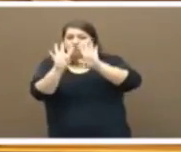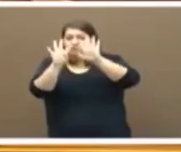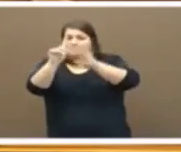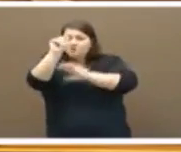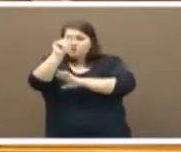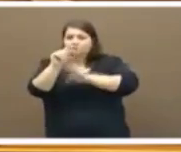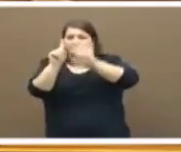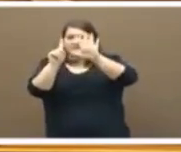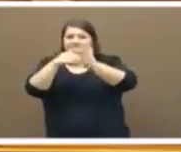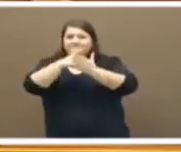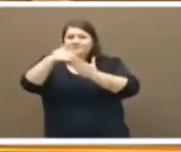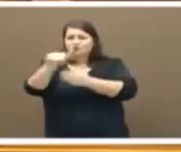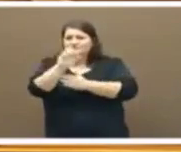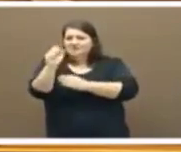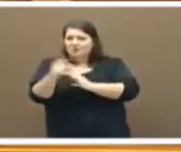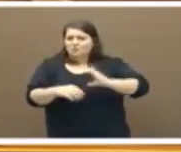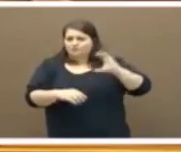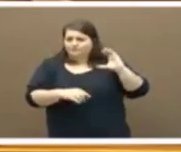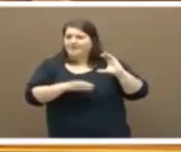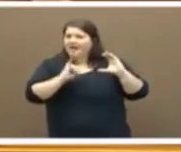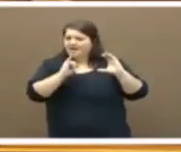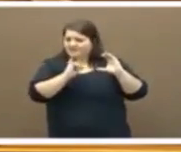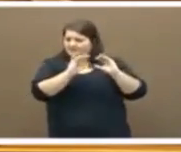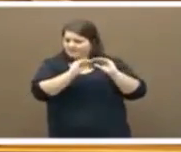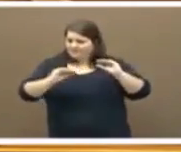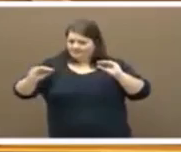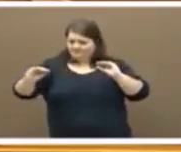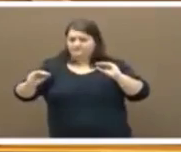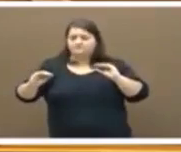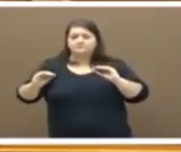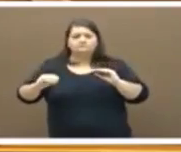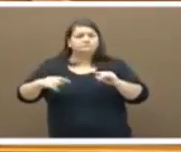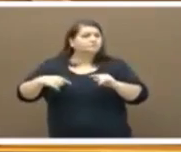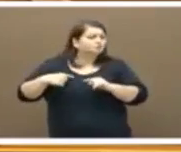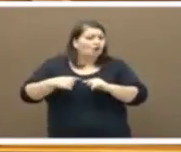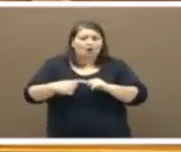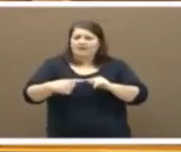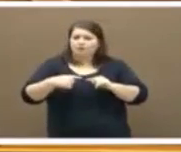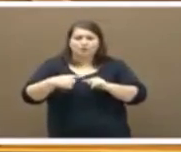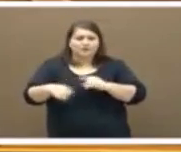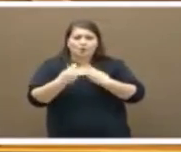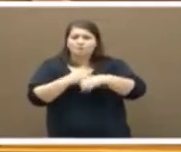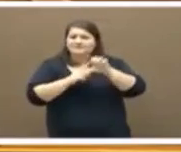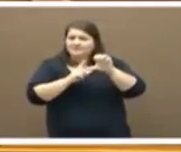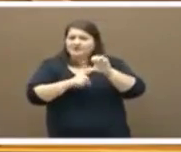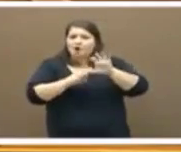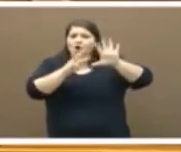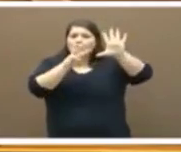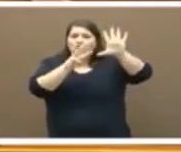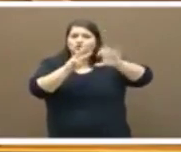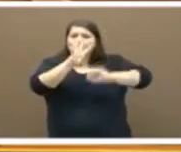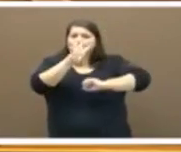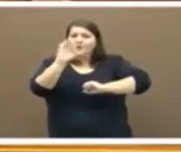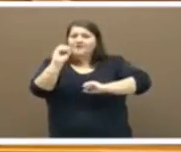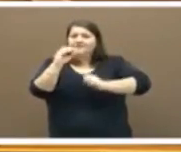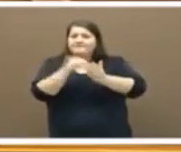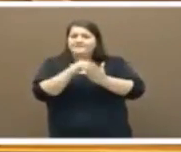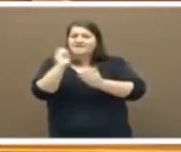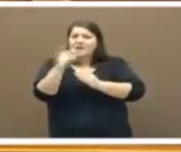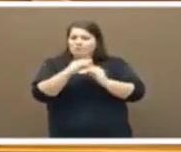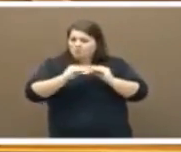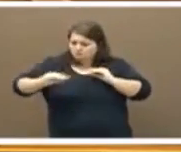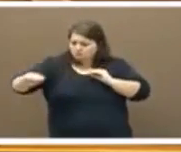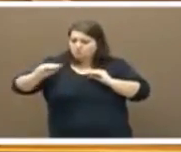309,6 millones de euros. Cada día, la Junta de Extremadura destina más de 840.000 euros